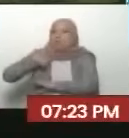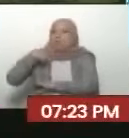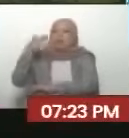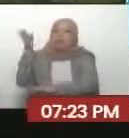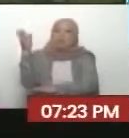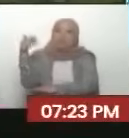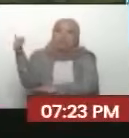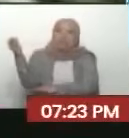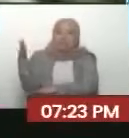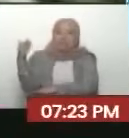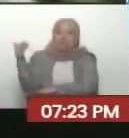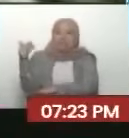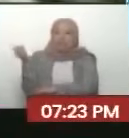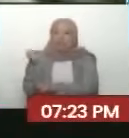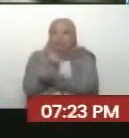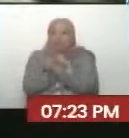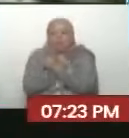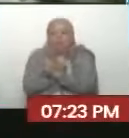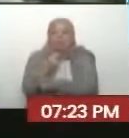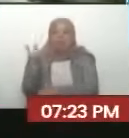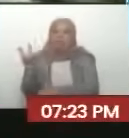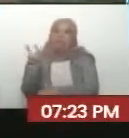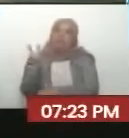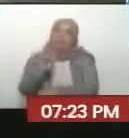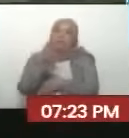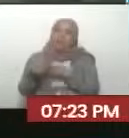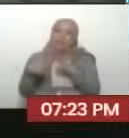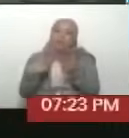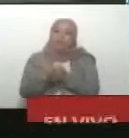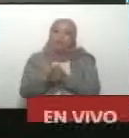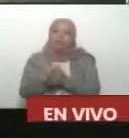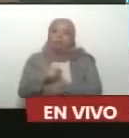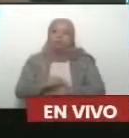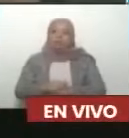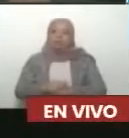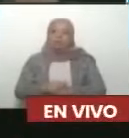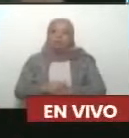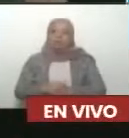amada tierra y nuestra Venezuela entera.